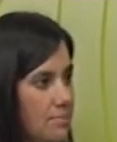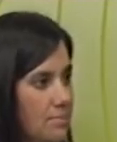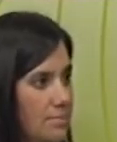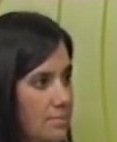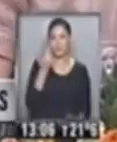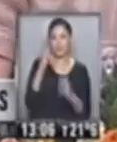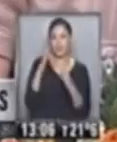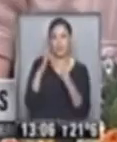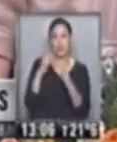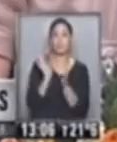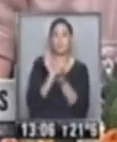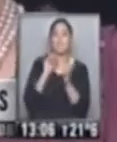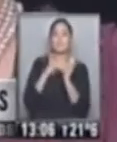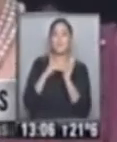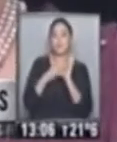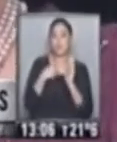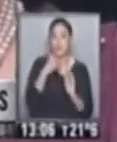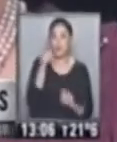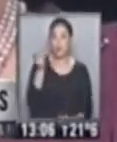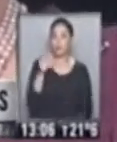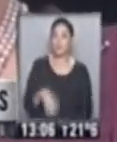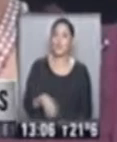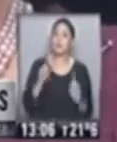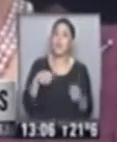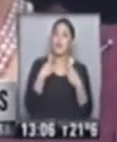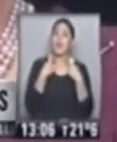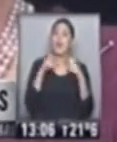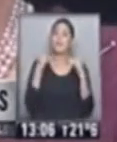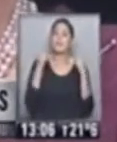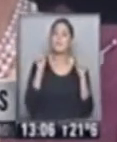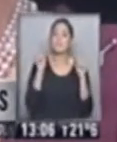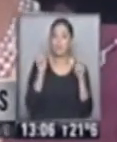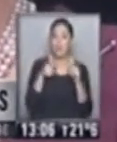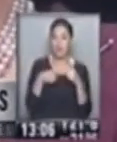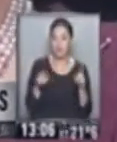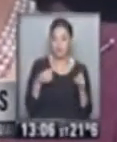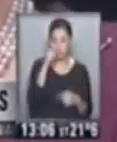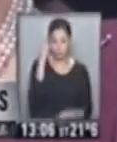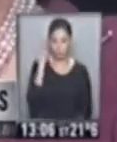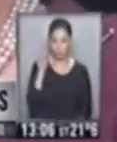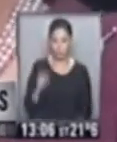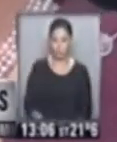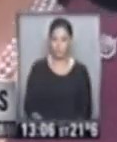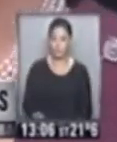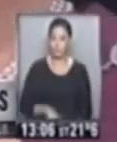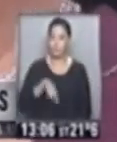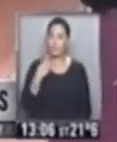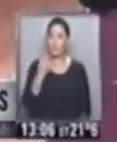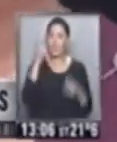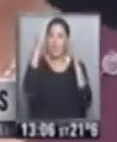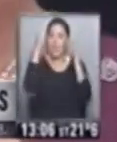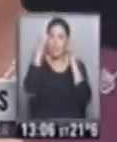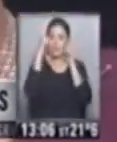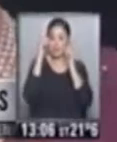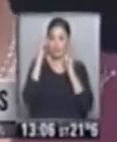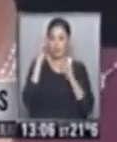¿No tienen poder de decisión en diferentes temas del país en sí? En general, el papel de